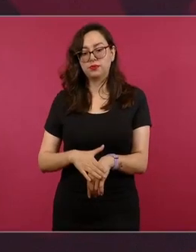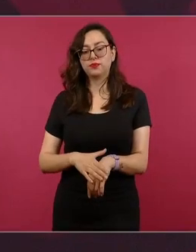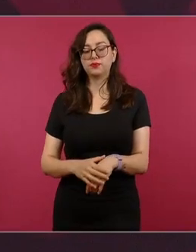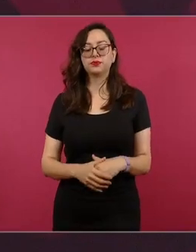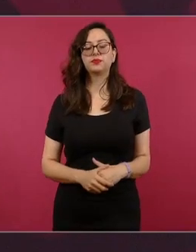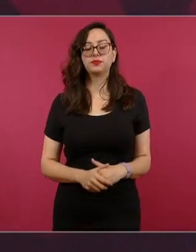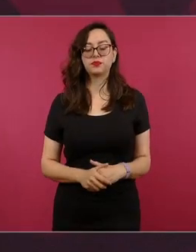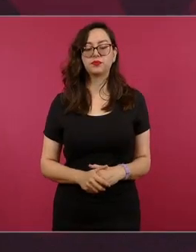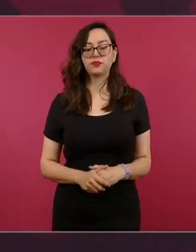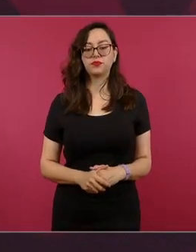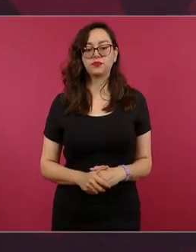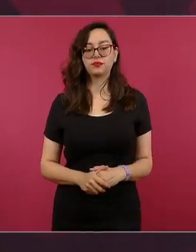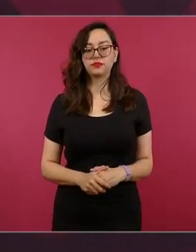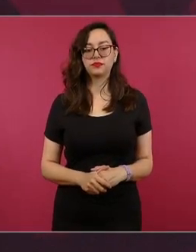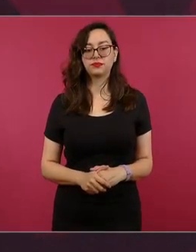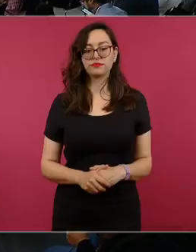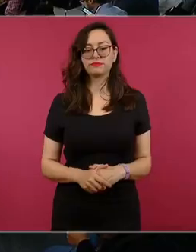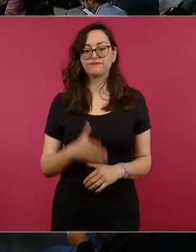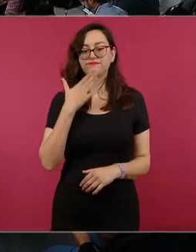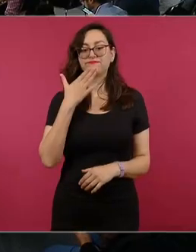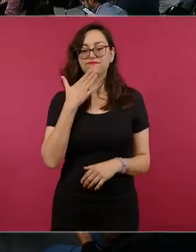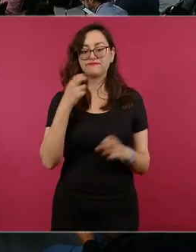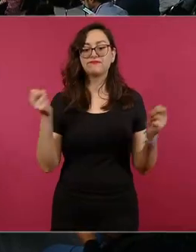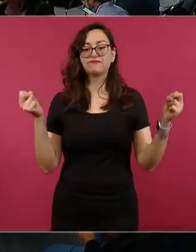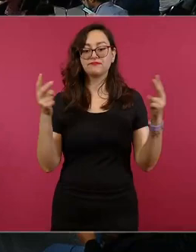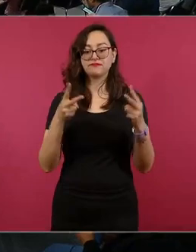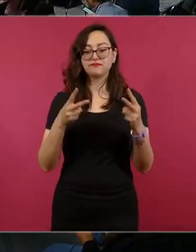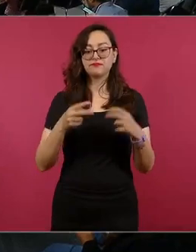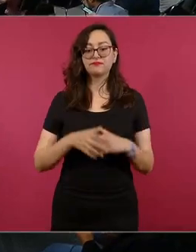con la Armada de México. Muy bien, nos vemos.